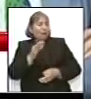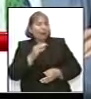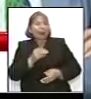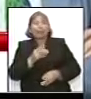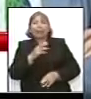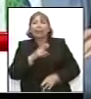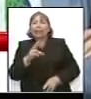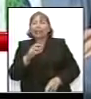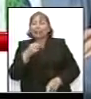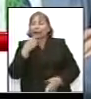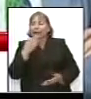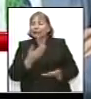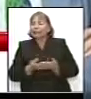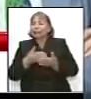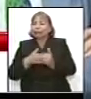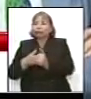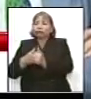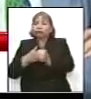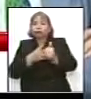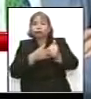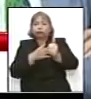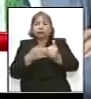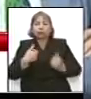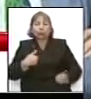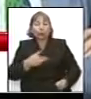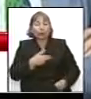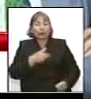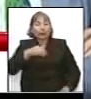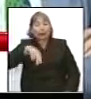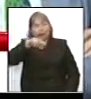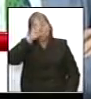República, sino guiaron los destinos de nuestro país.